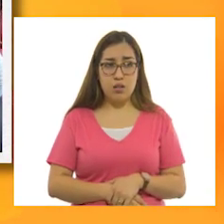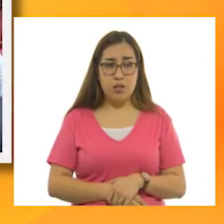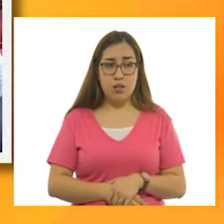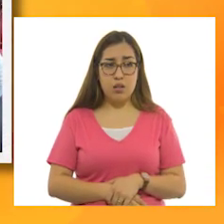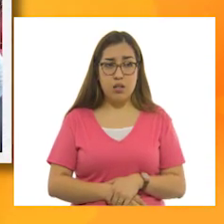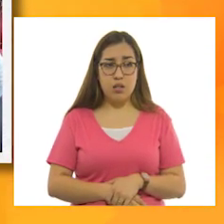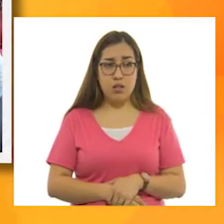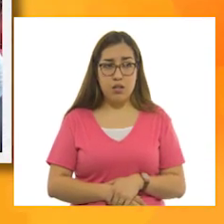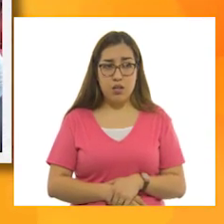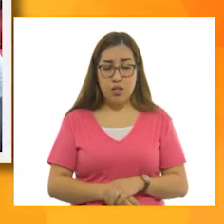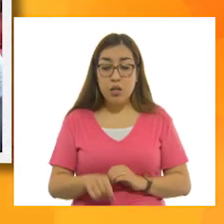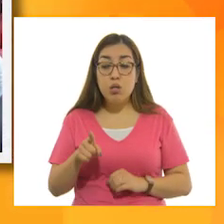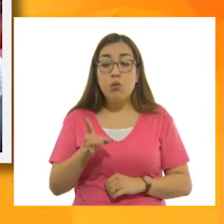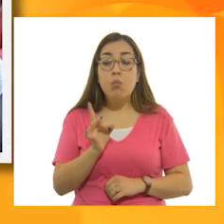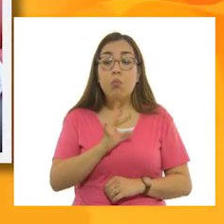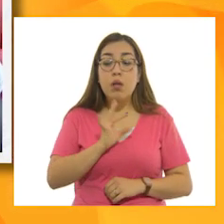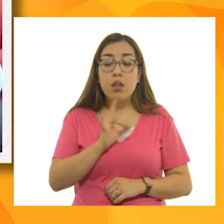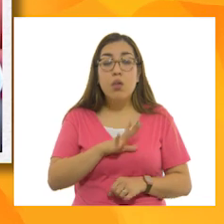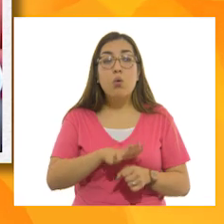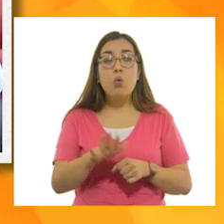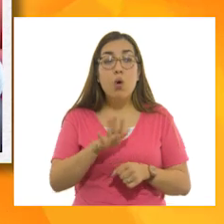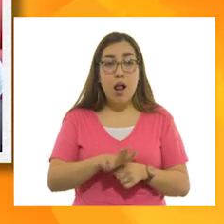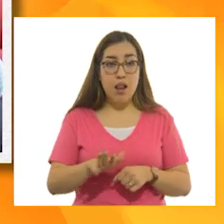a qué le tienes miedo